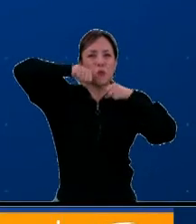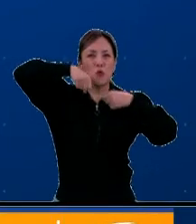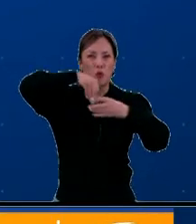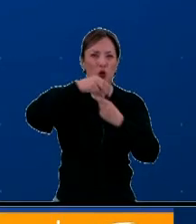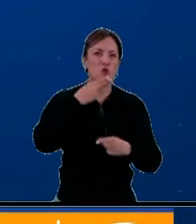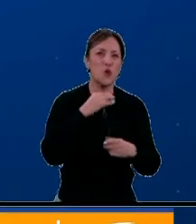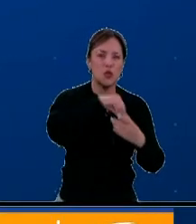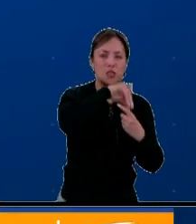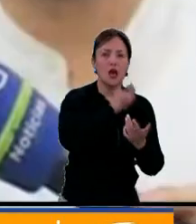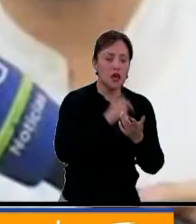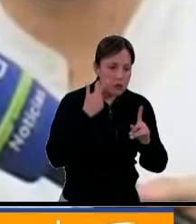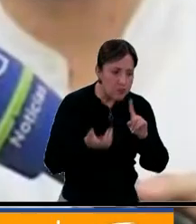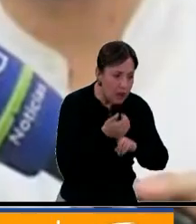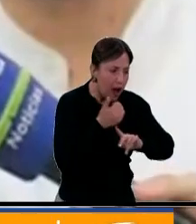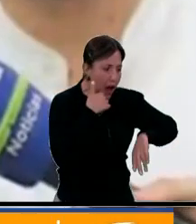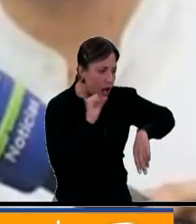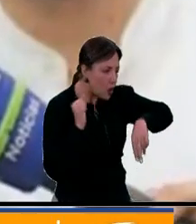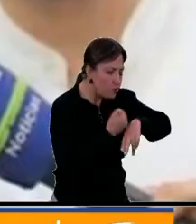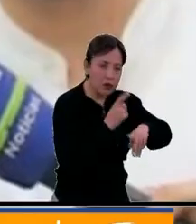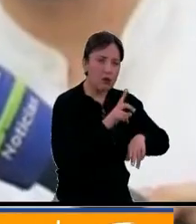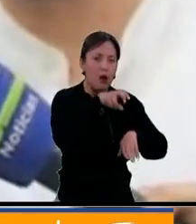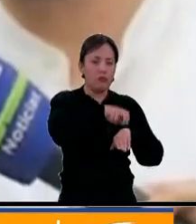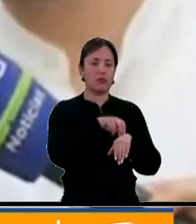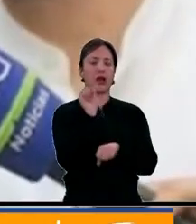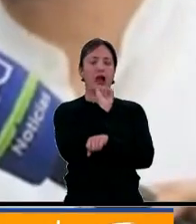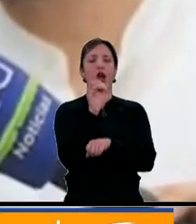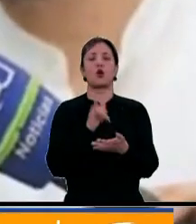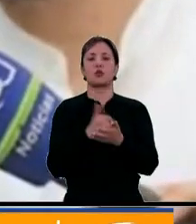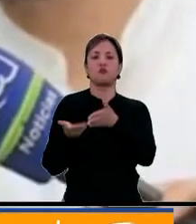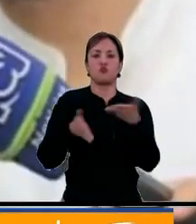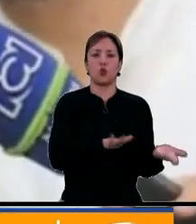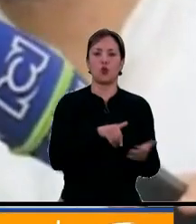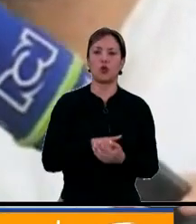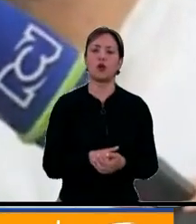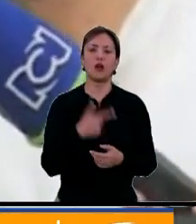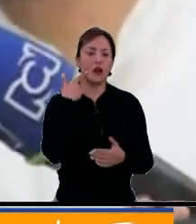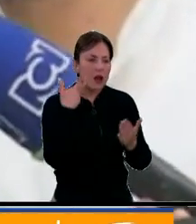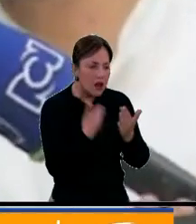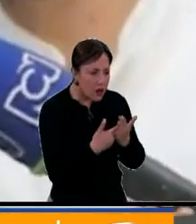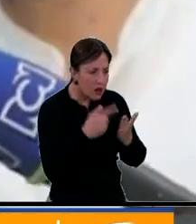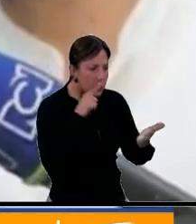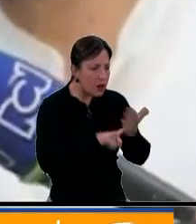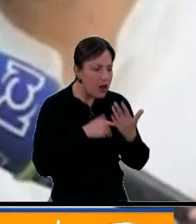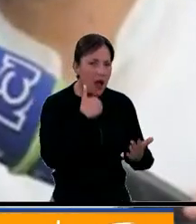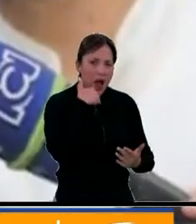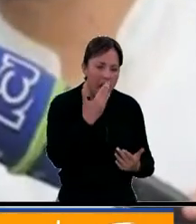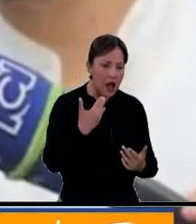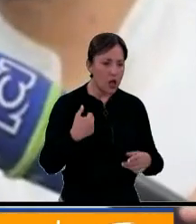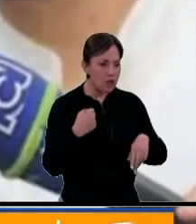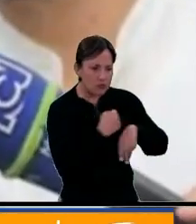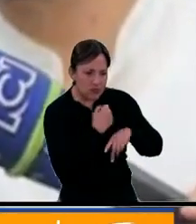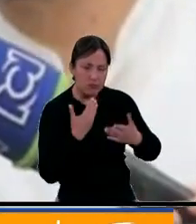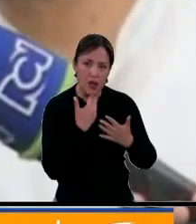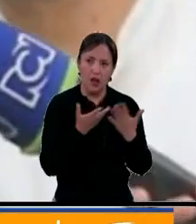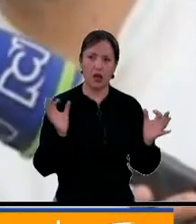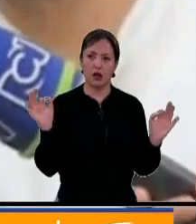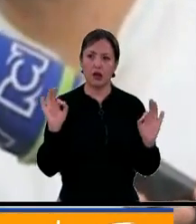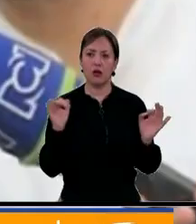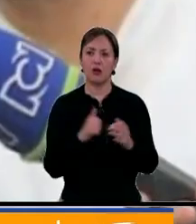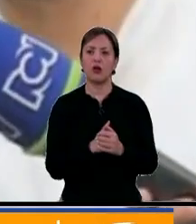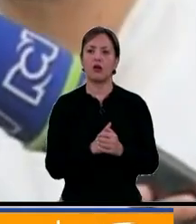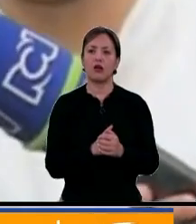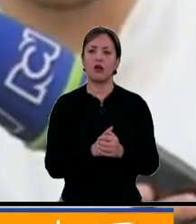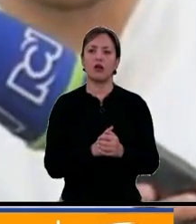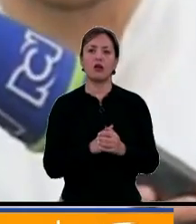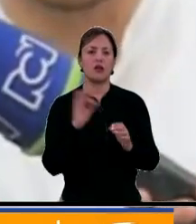sin heridas visibles. Se pudo verificar que no presentaba señales de violencia, el vehículo se encontraba cerrado y no le han